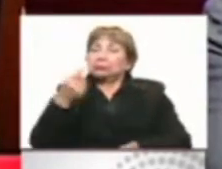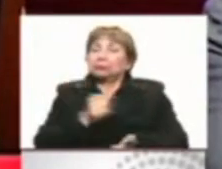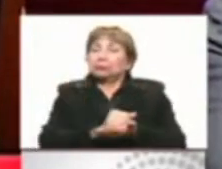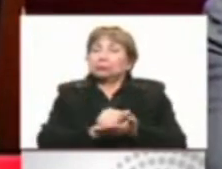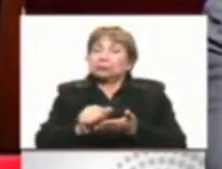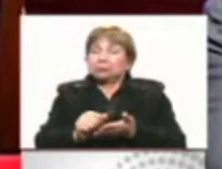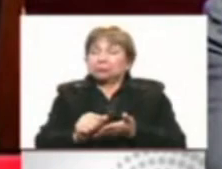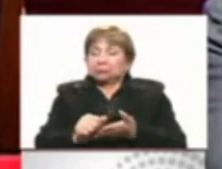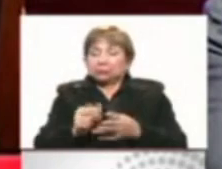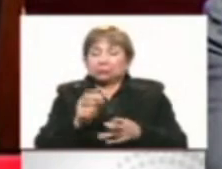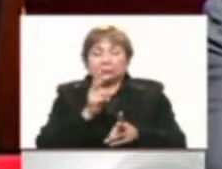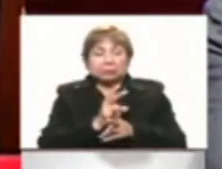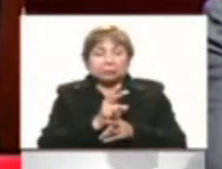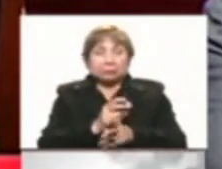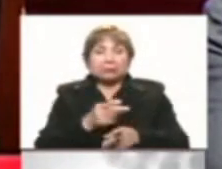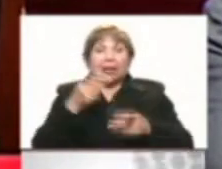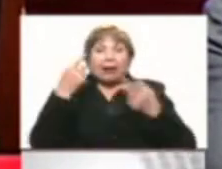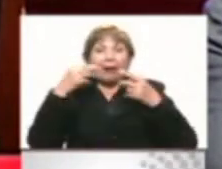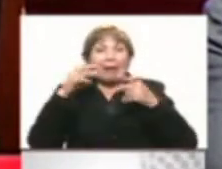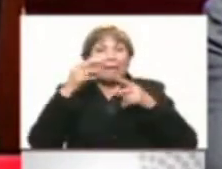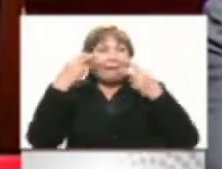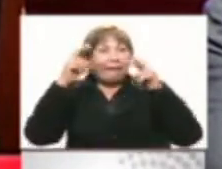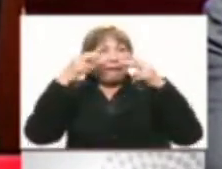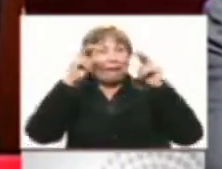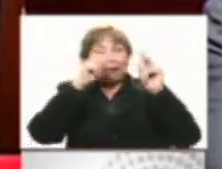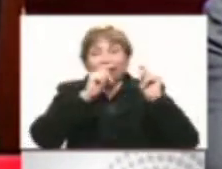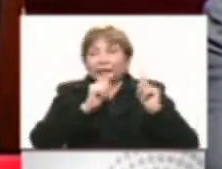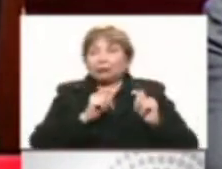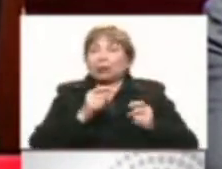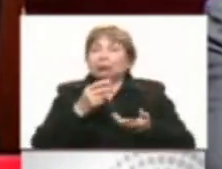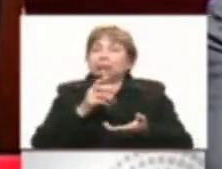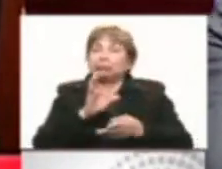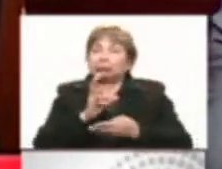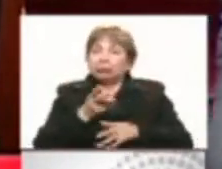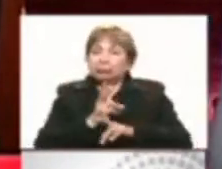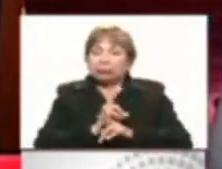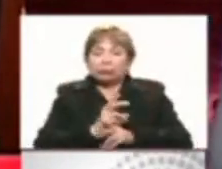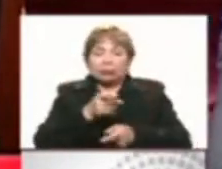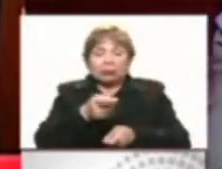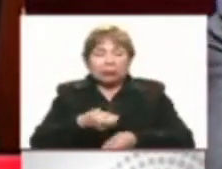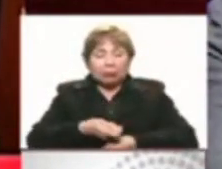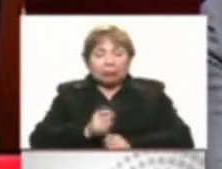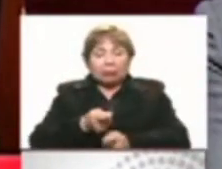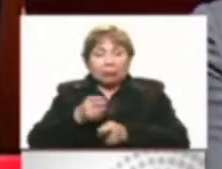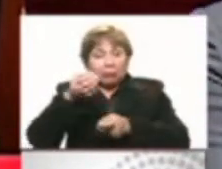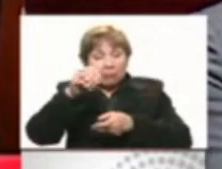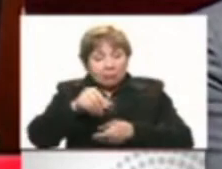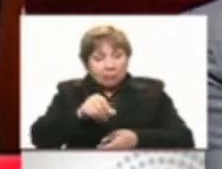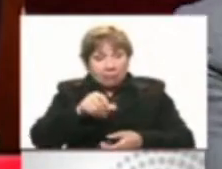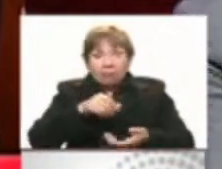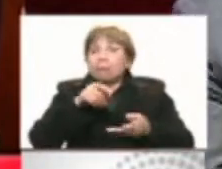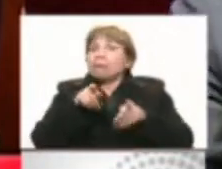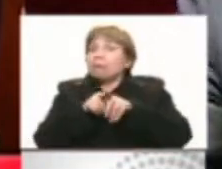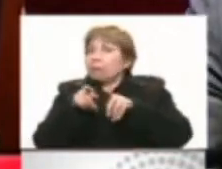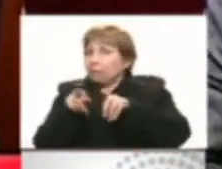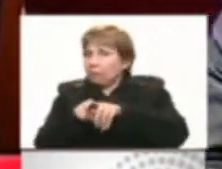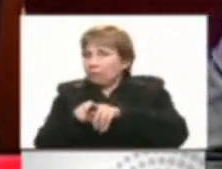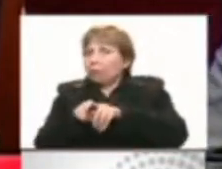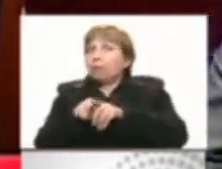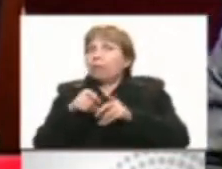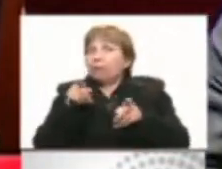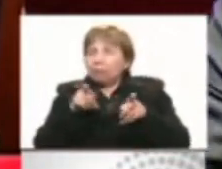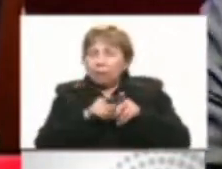las reglas para el FAE Turismo, hay un paquete crediticio para el sector agrícola también planteado, porque